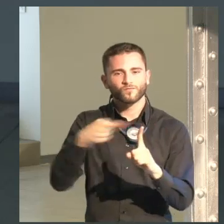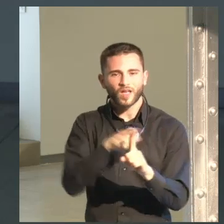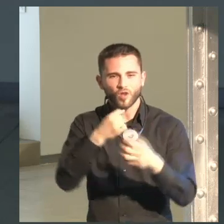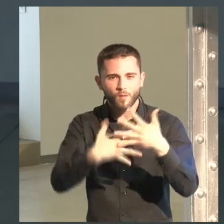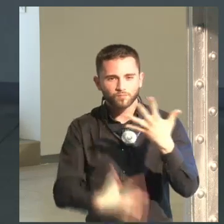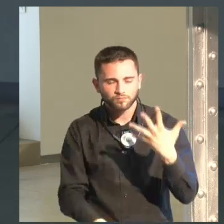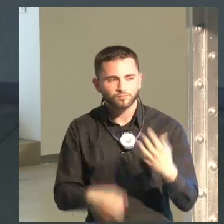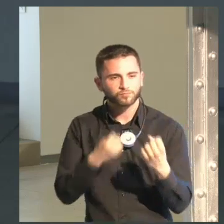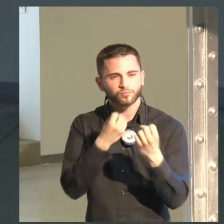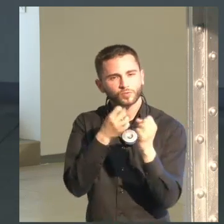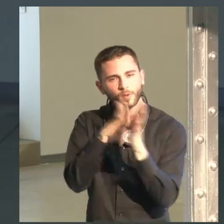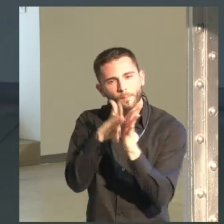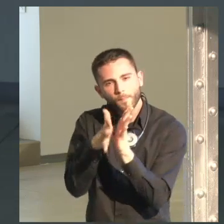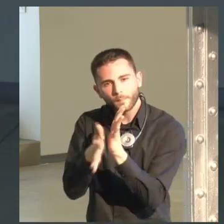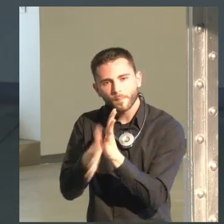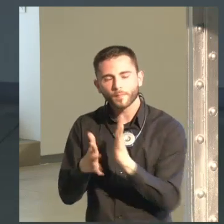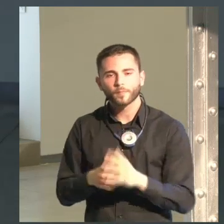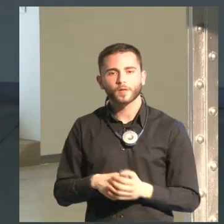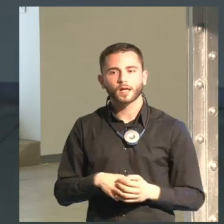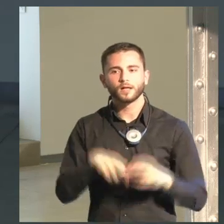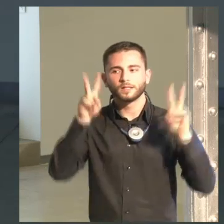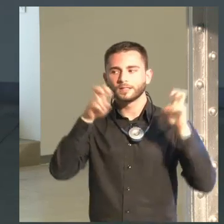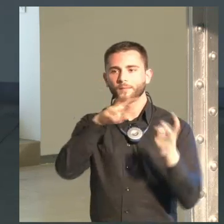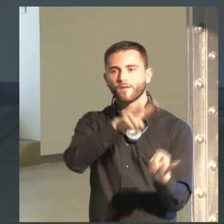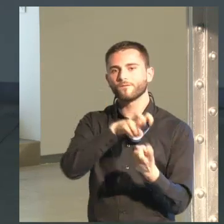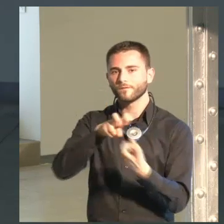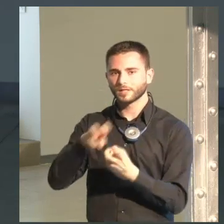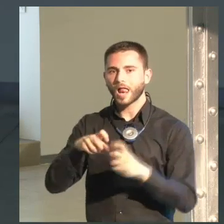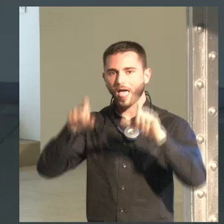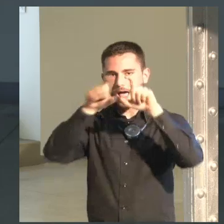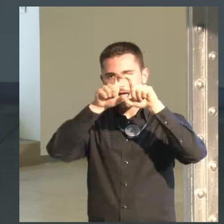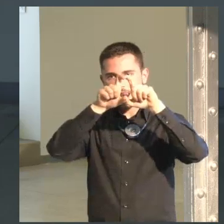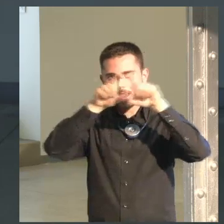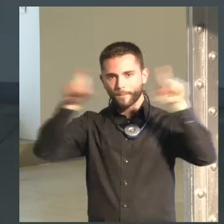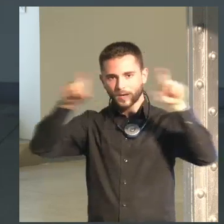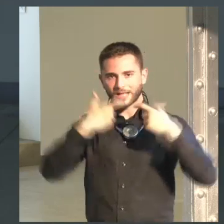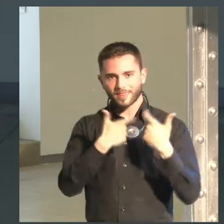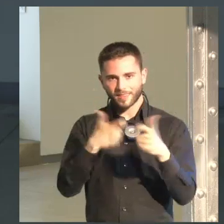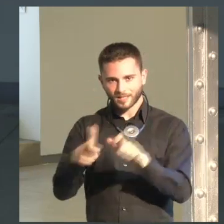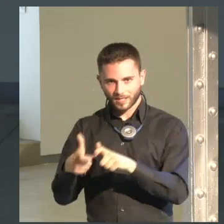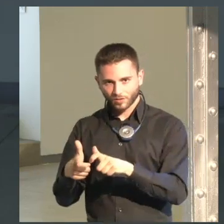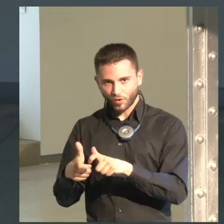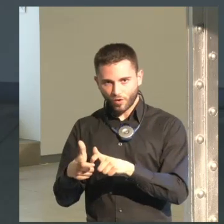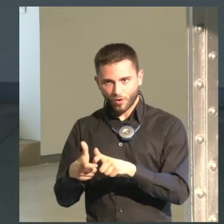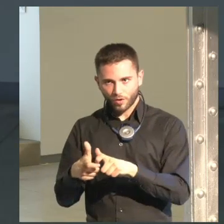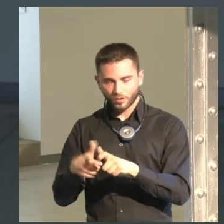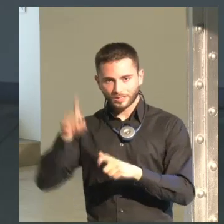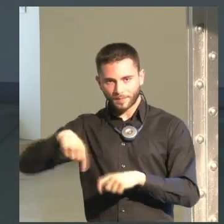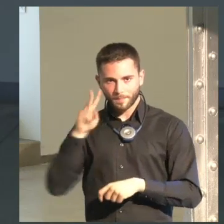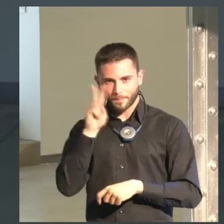cuestiones que cargan la fiscalidad de las empresas del sector, y también hemos visto cómo